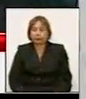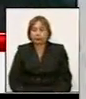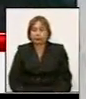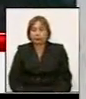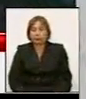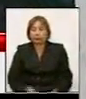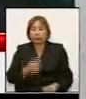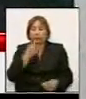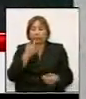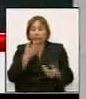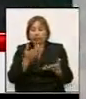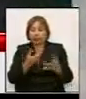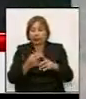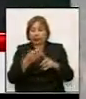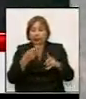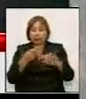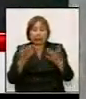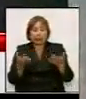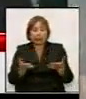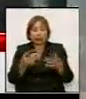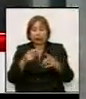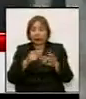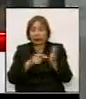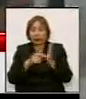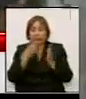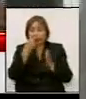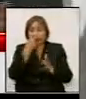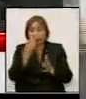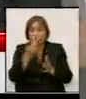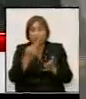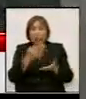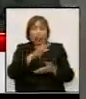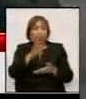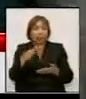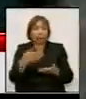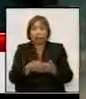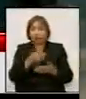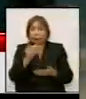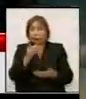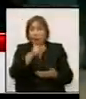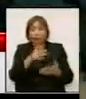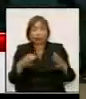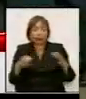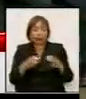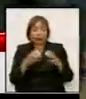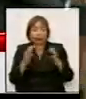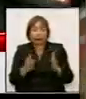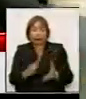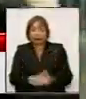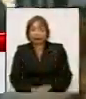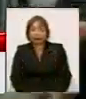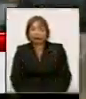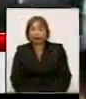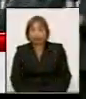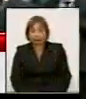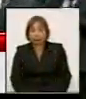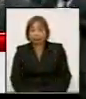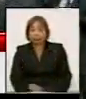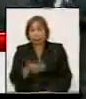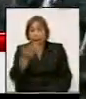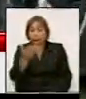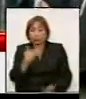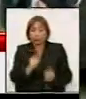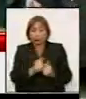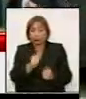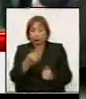la información que desde este punto de transmisión podemos brindar a todos ustedes, amigos de Congreso Televisión. Vamos contigo desde